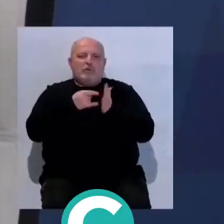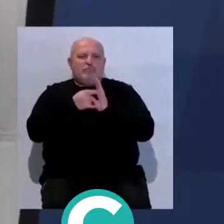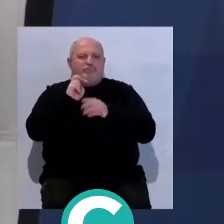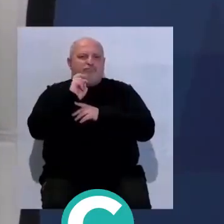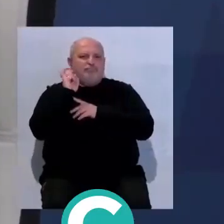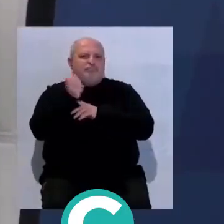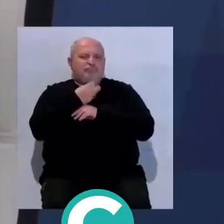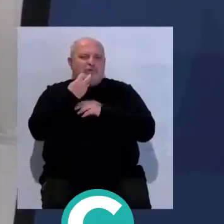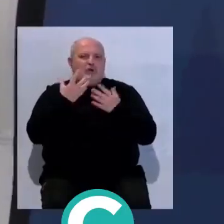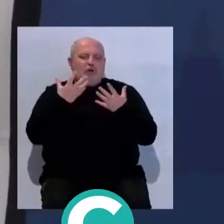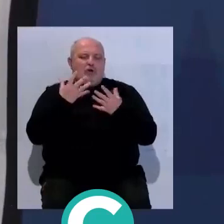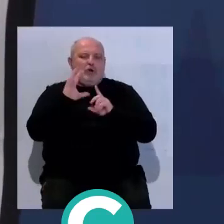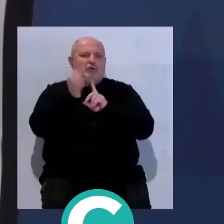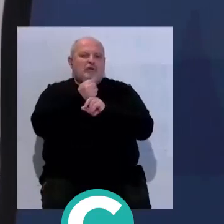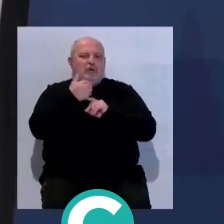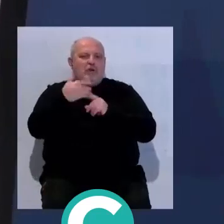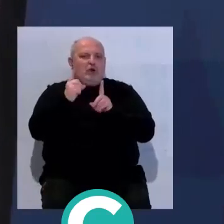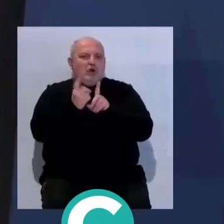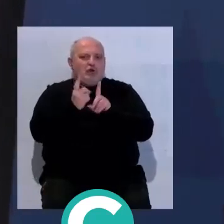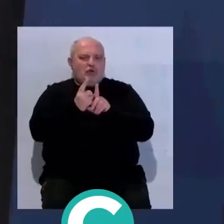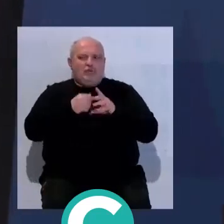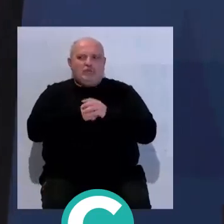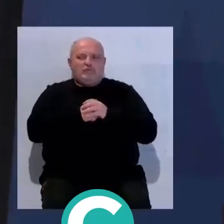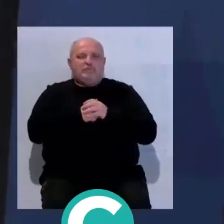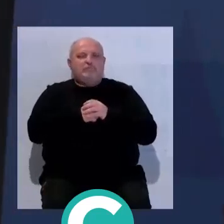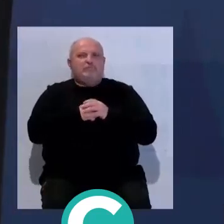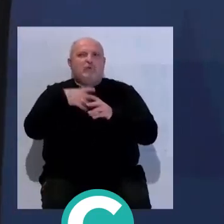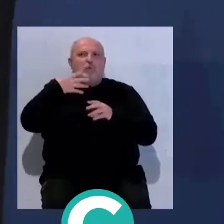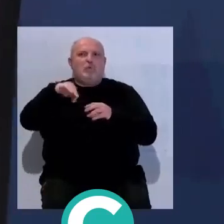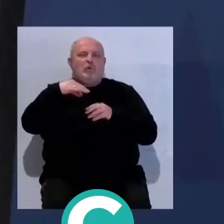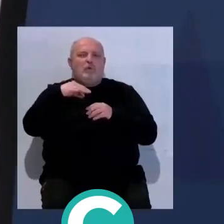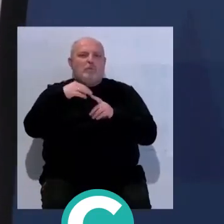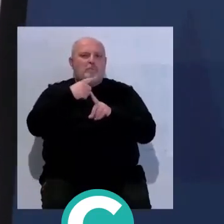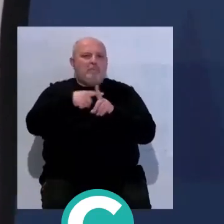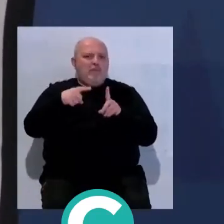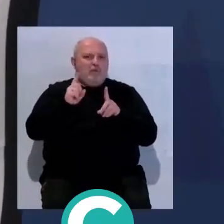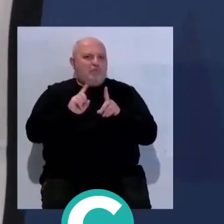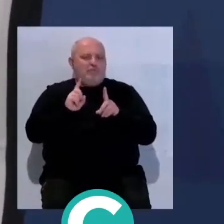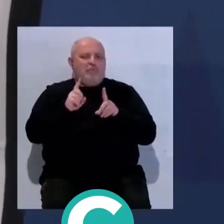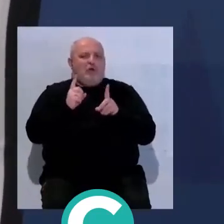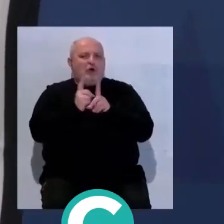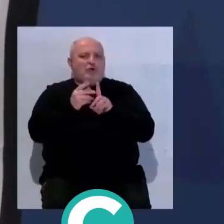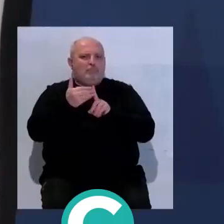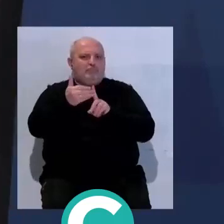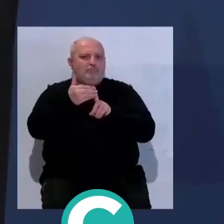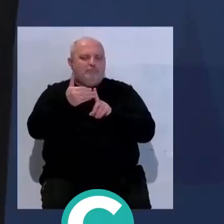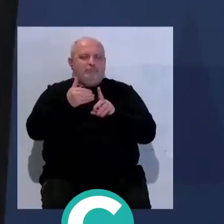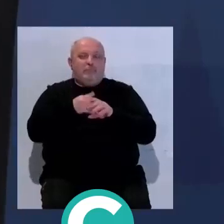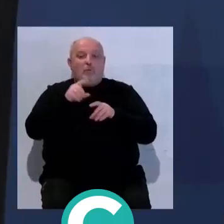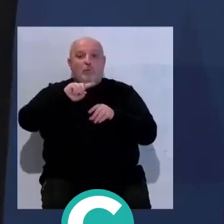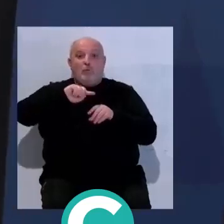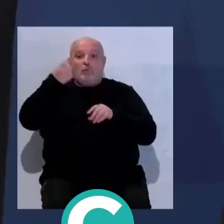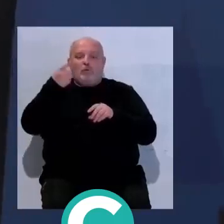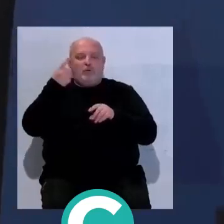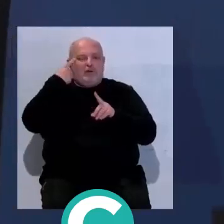que conseguir a corto plazo, es decir, ya no hablamos ni de a medio plazo, sino a corto plazo. Y uno de los